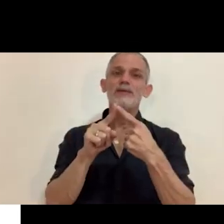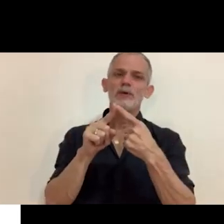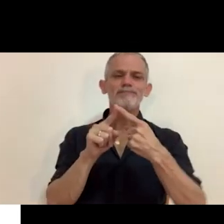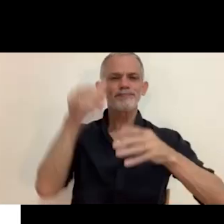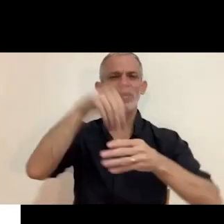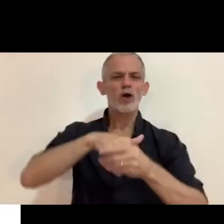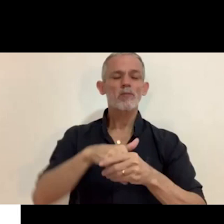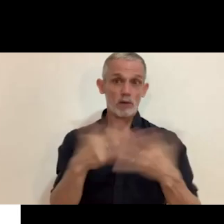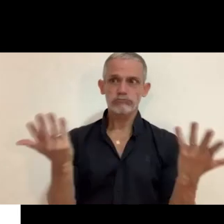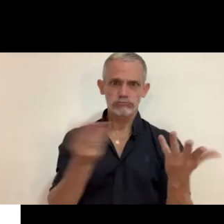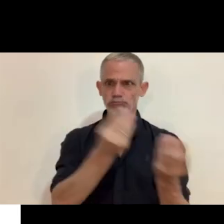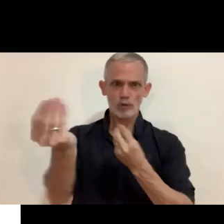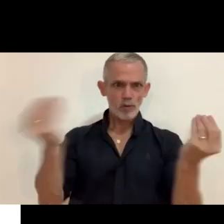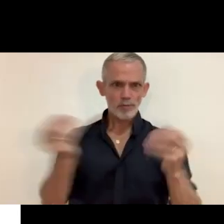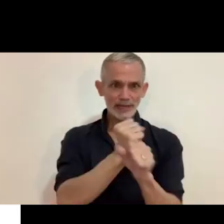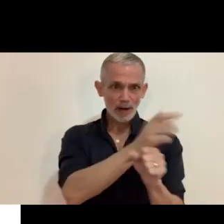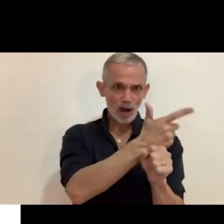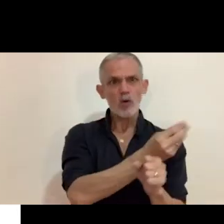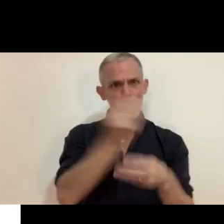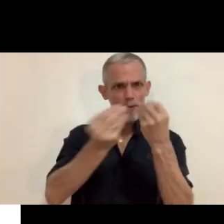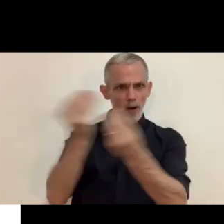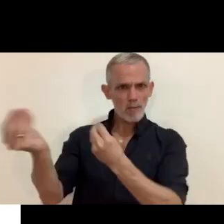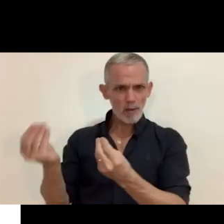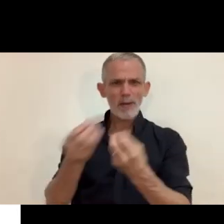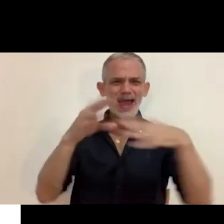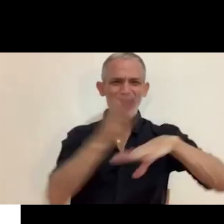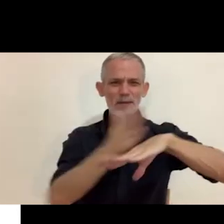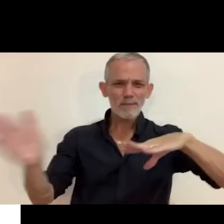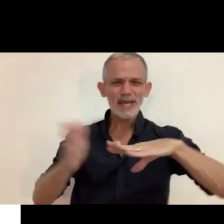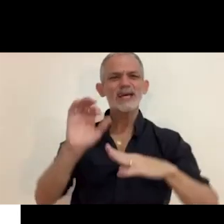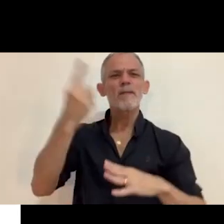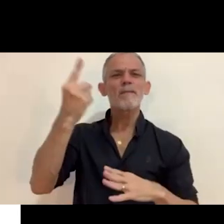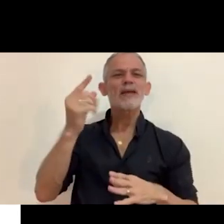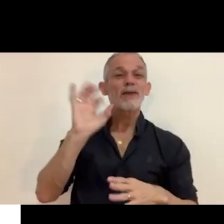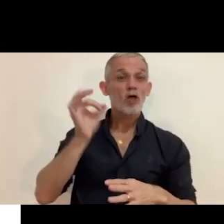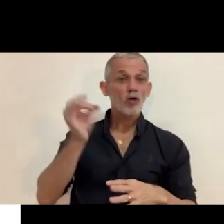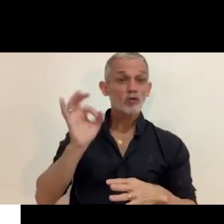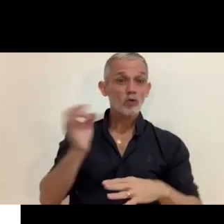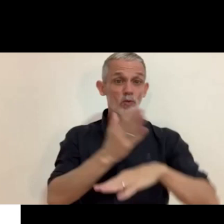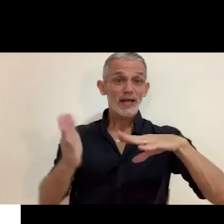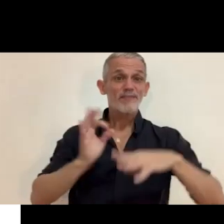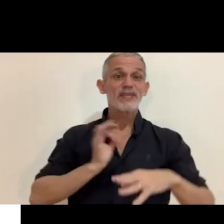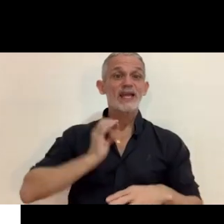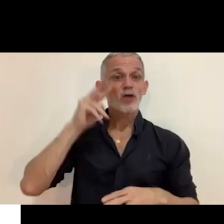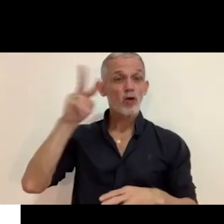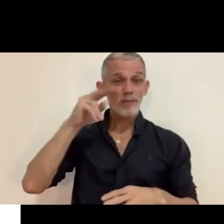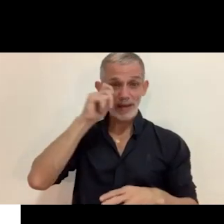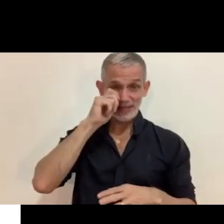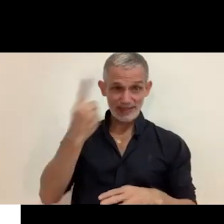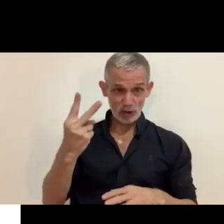de obra desocupada, entra en vigencia a partir del 1 de octubre del 2022.